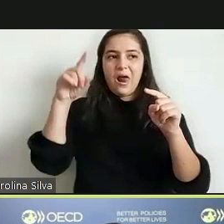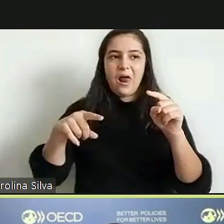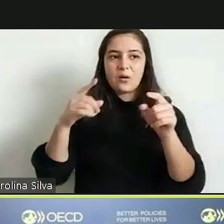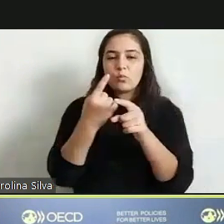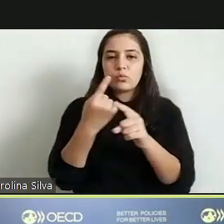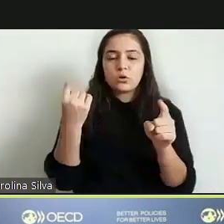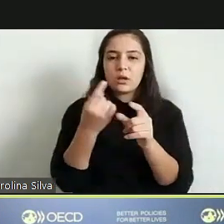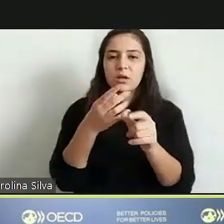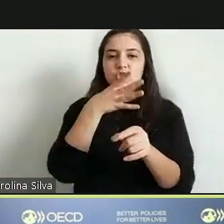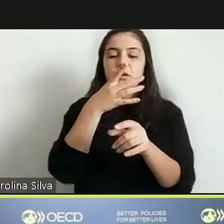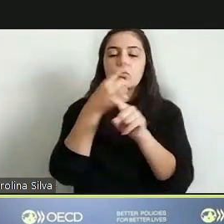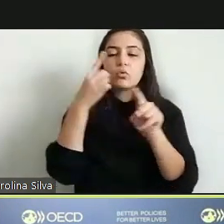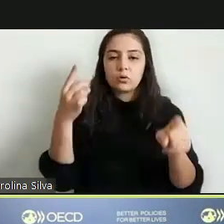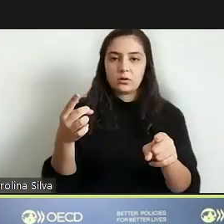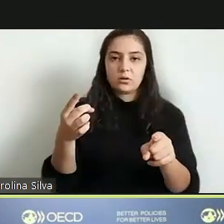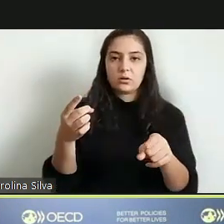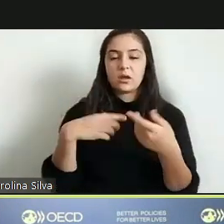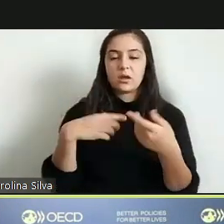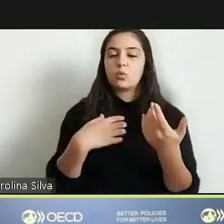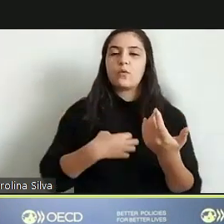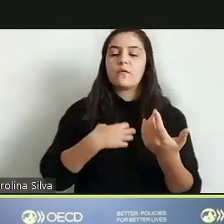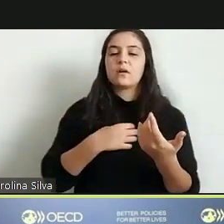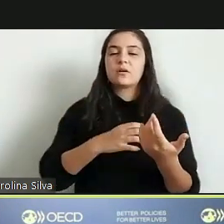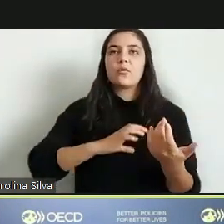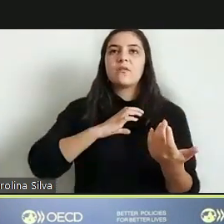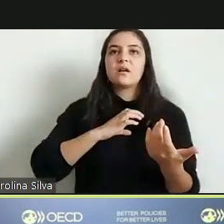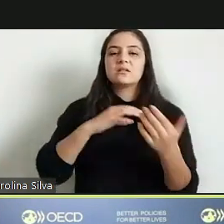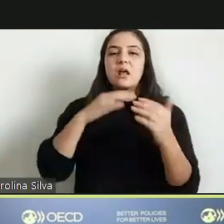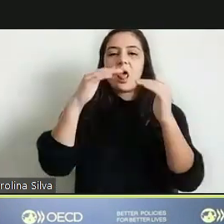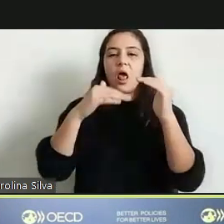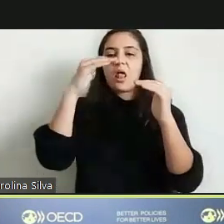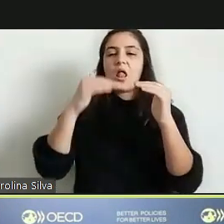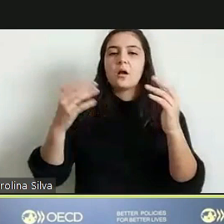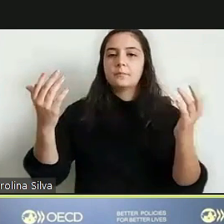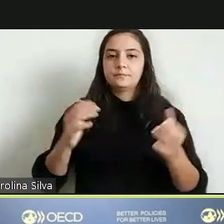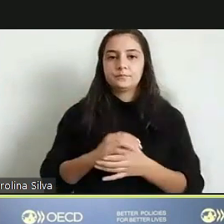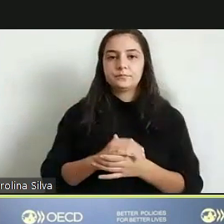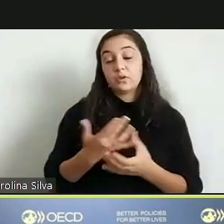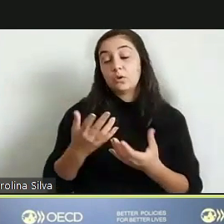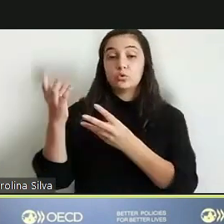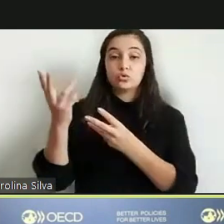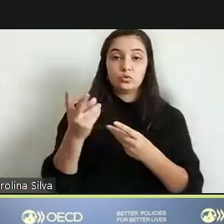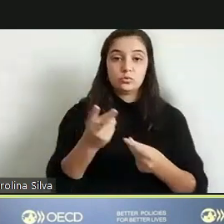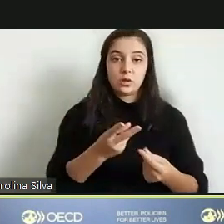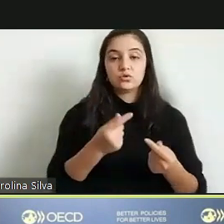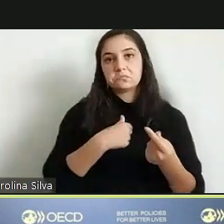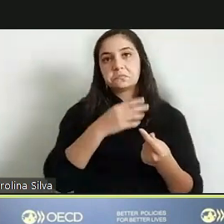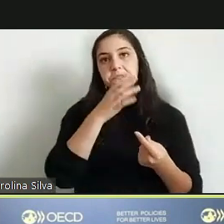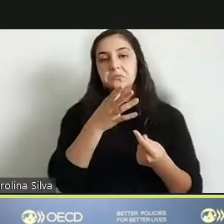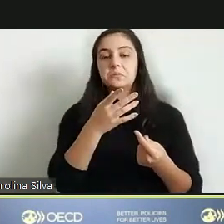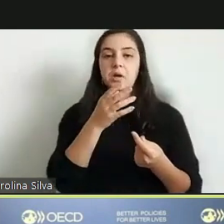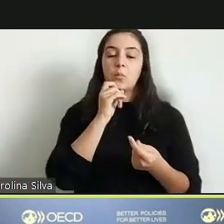que explica estos niveles de confianza? Y ahí los resultados, o lo que podemos decir que apareció